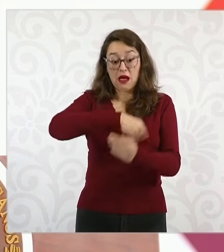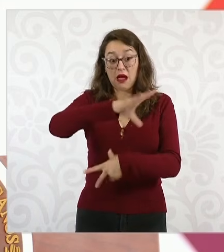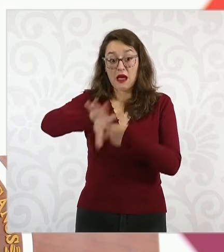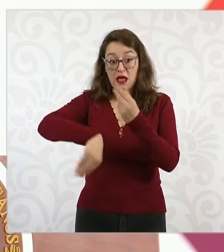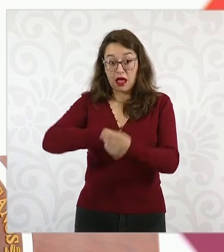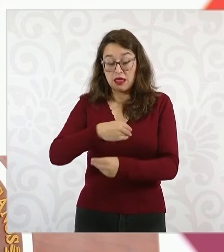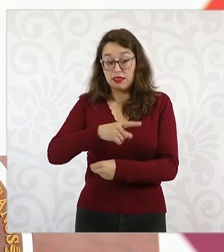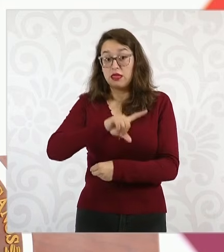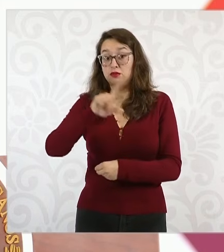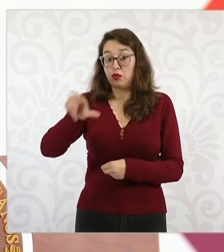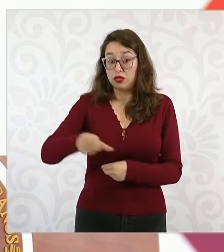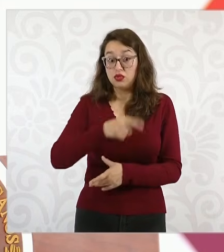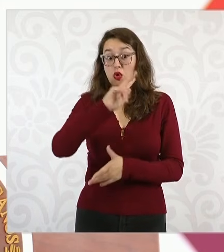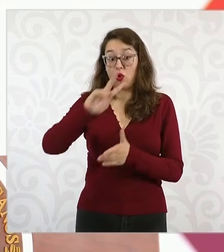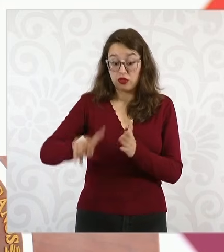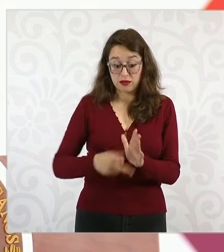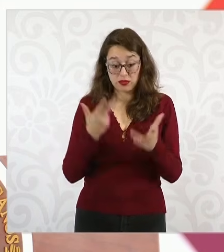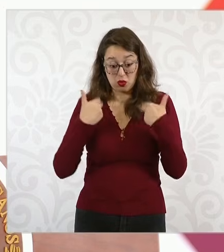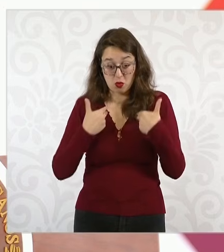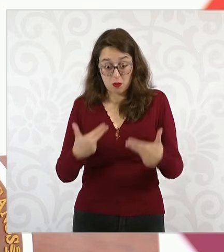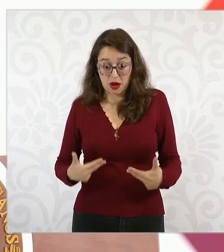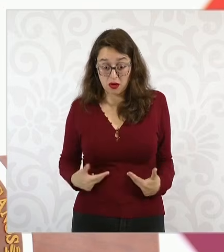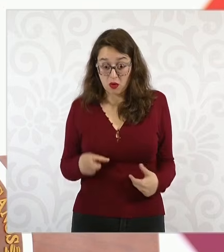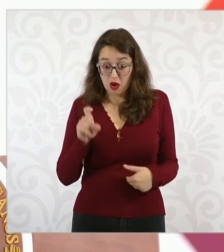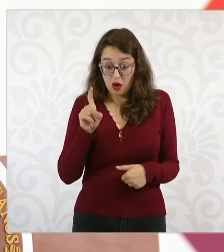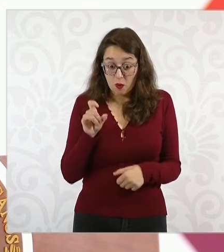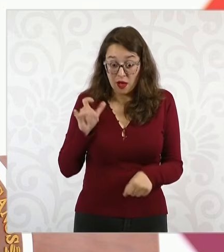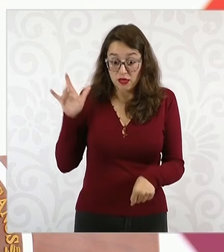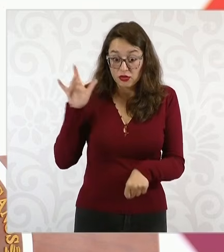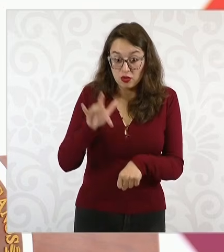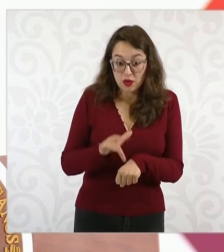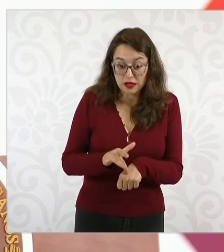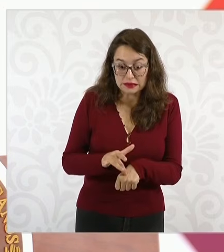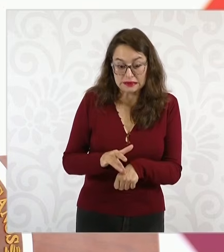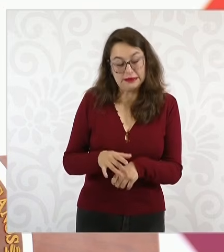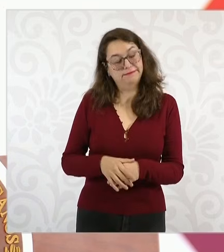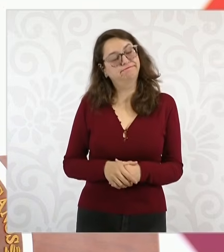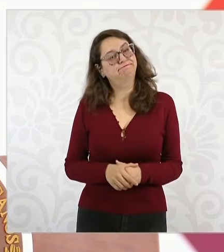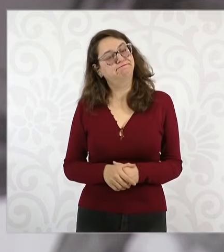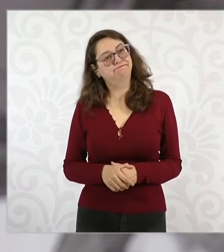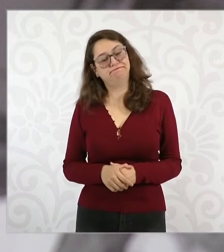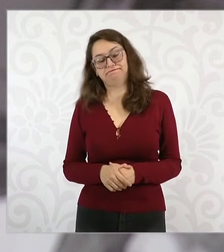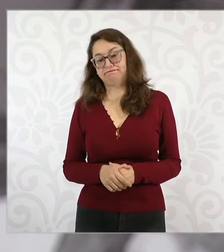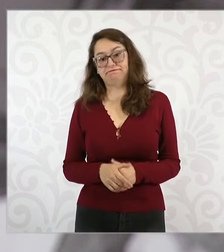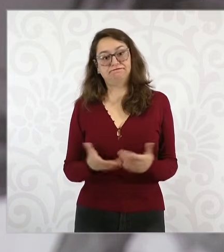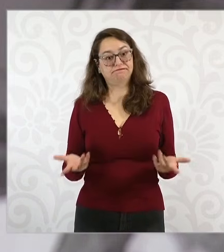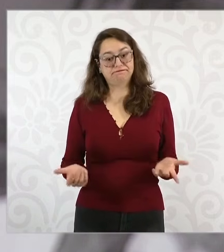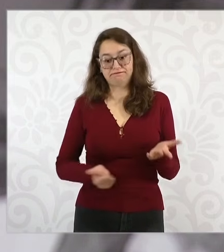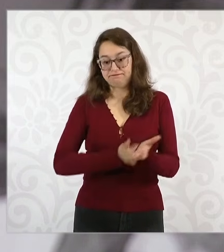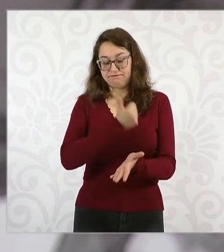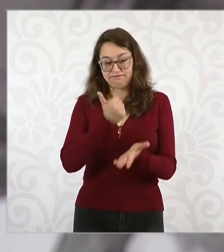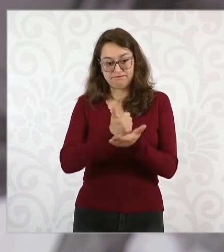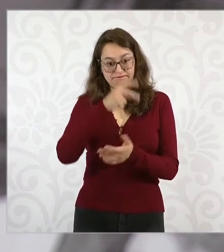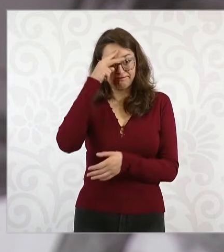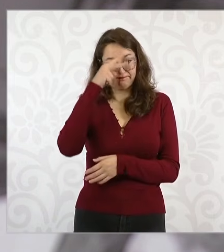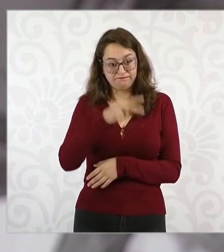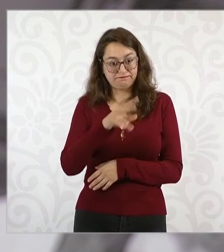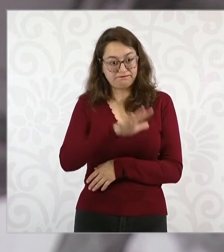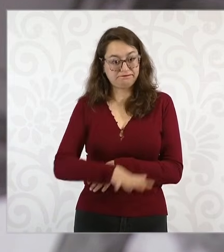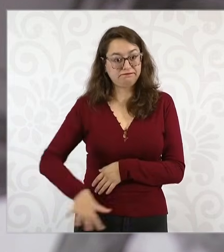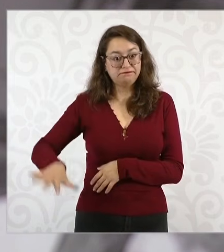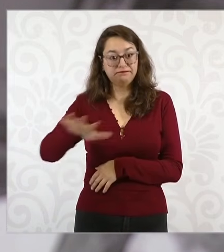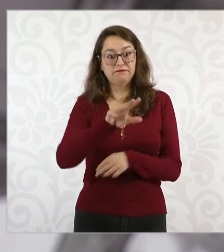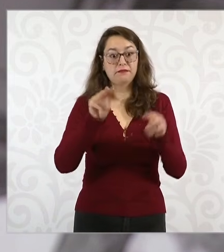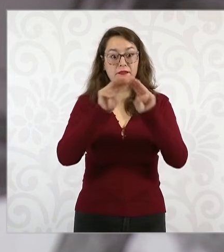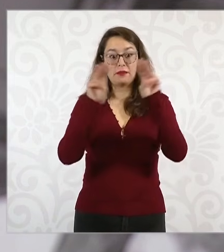para regresar a consumo humano? Es que en la Ciudad de México y en la zona metropolitana por muchos años, bueno,